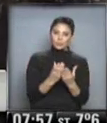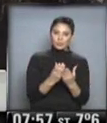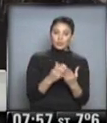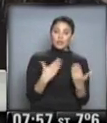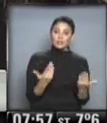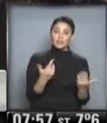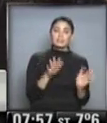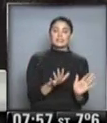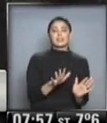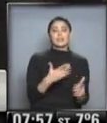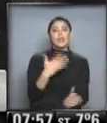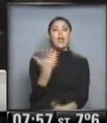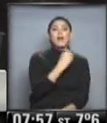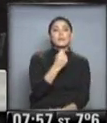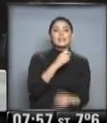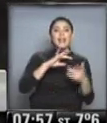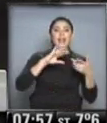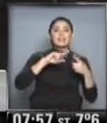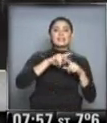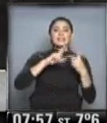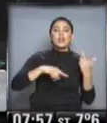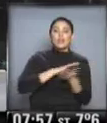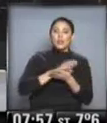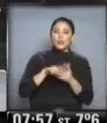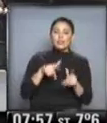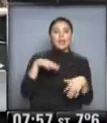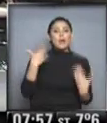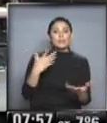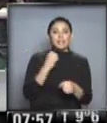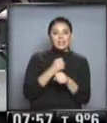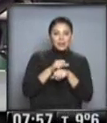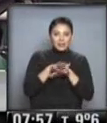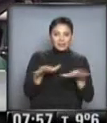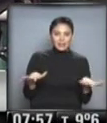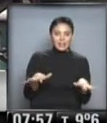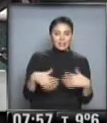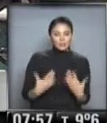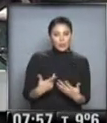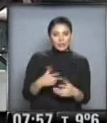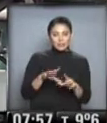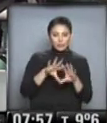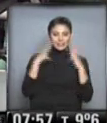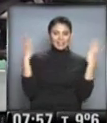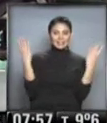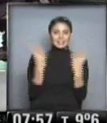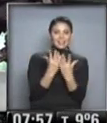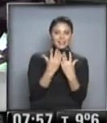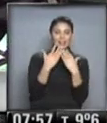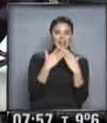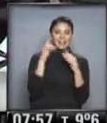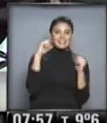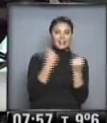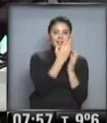mucho que ver con esto, ¿no? Con aprovechar las nuevas tecnologías y con aprovechar el trabajo en red. Y por eso este marco internacional que se logró con el